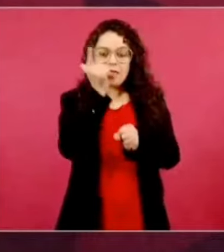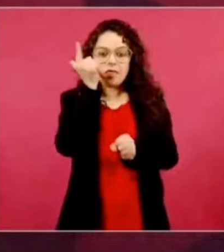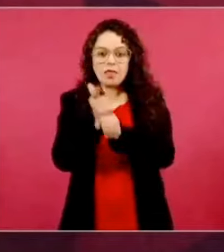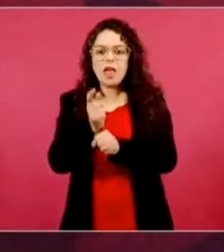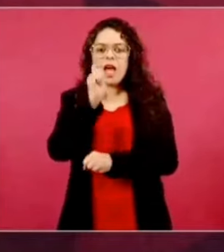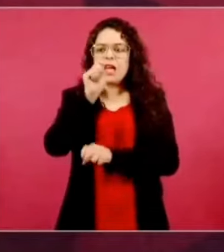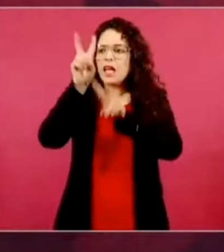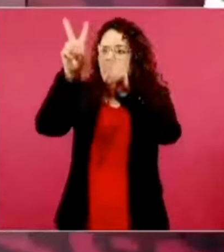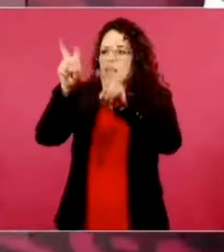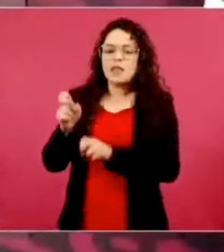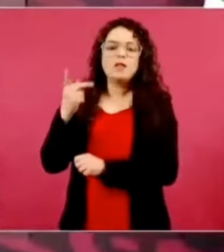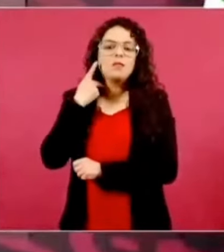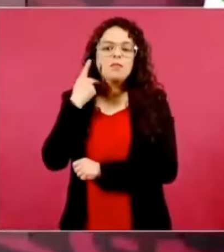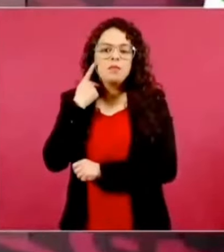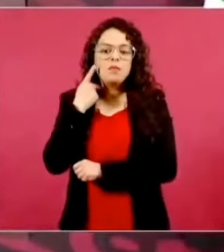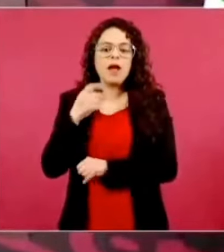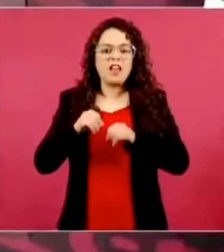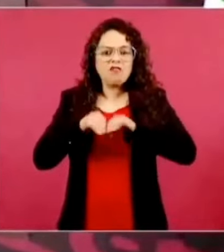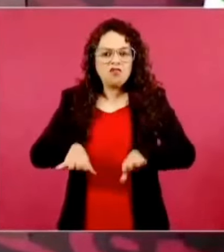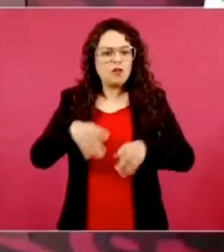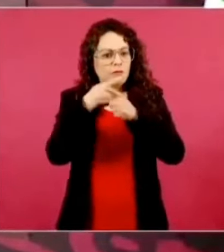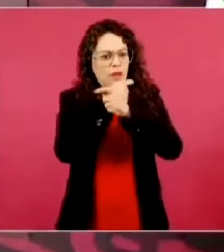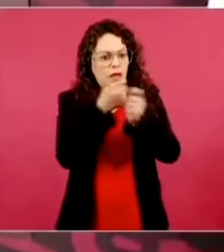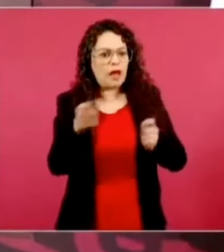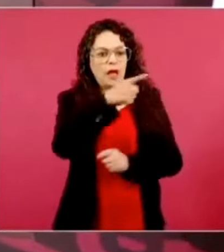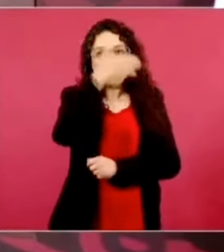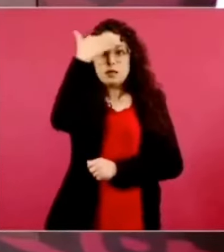más información.